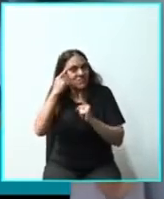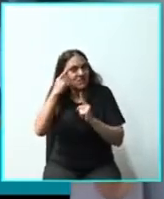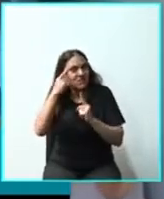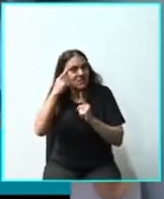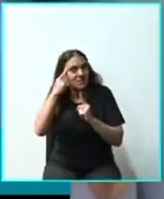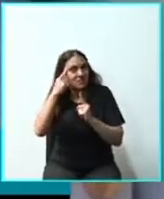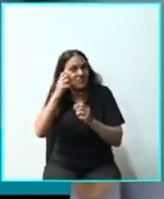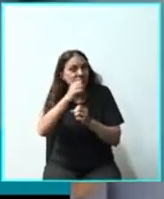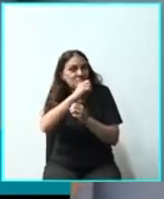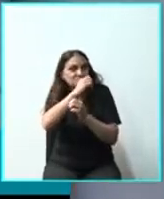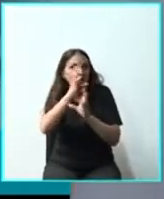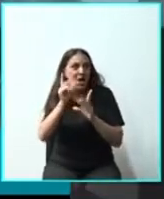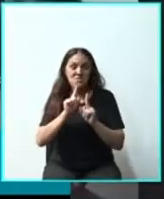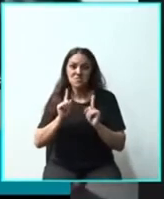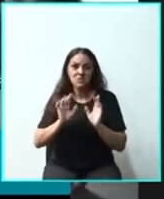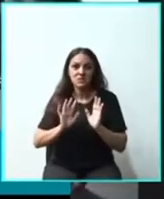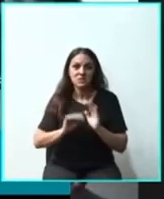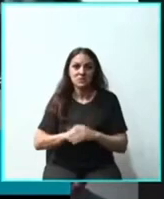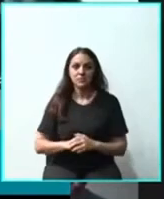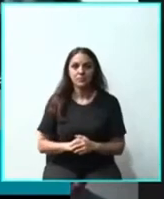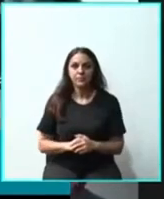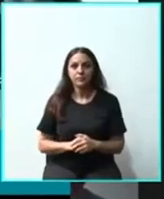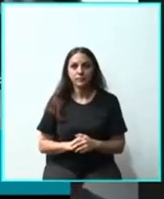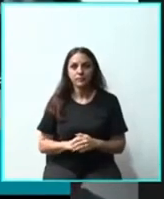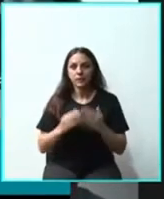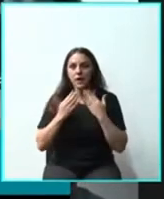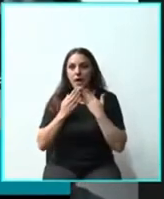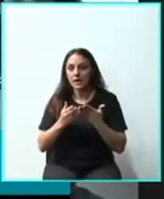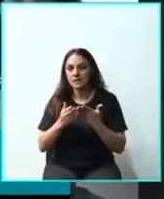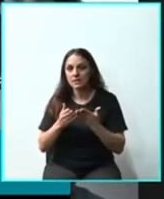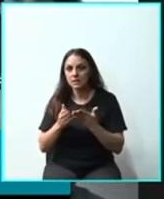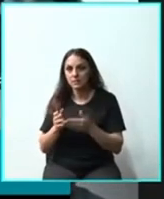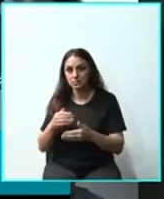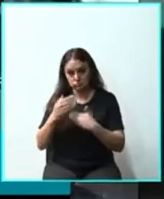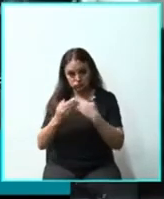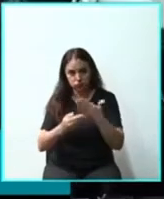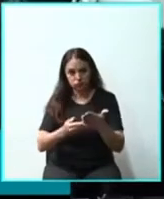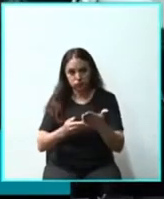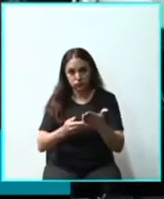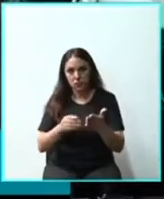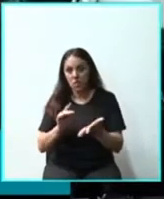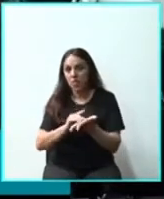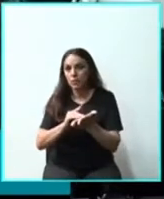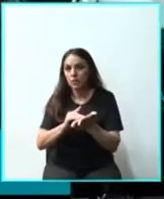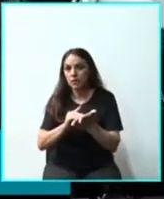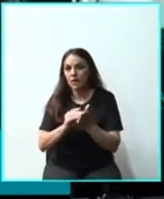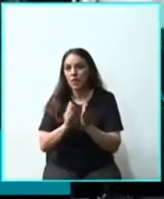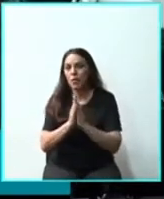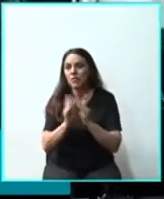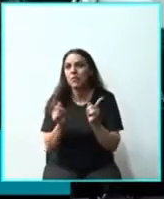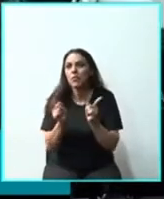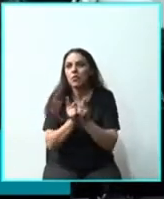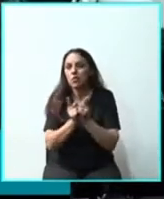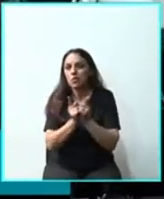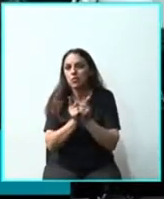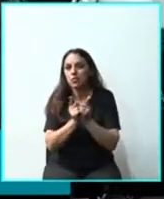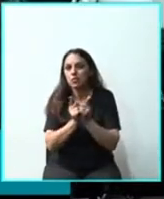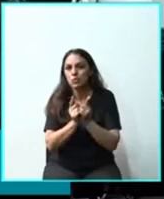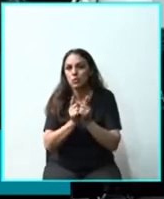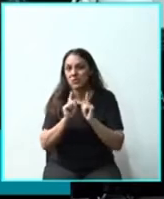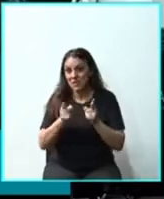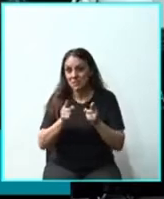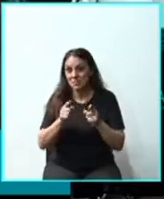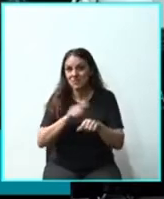Nada más. Muchas gracias. Gracias. Continúe, diputado, y si puede ser breve, que también está con el